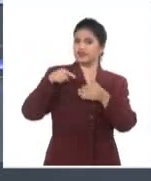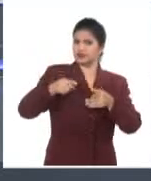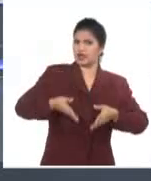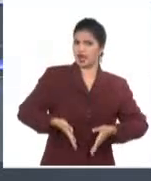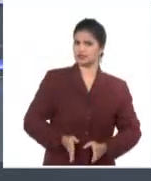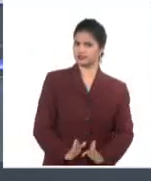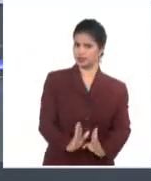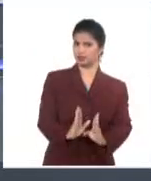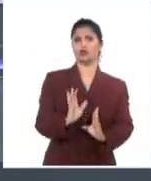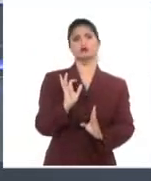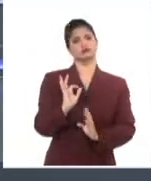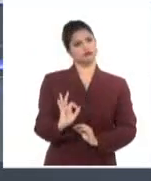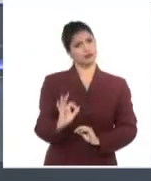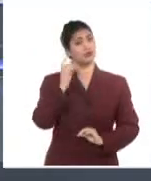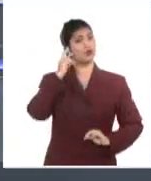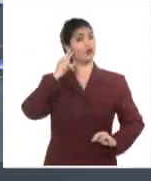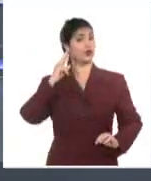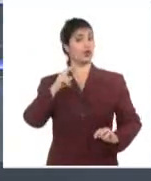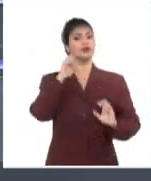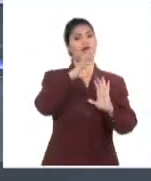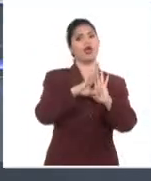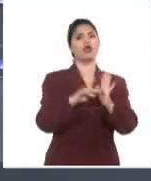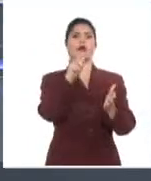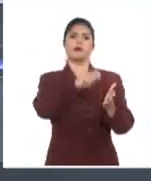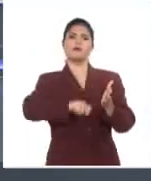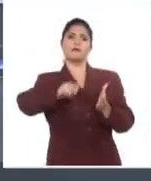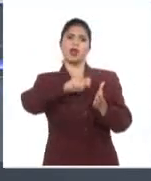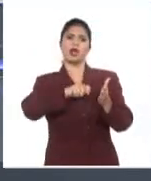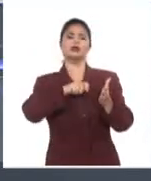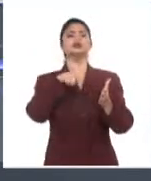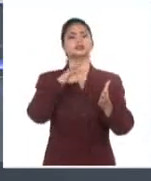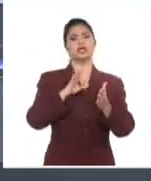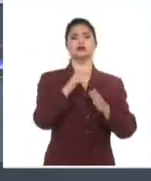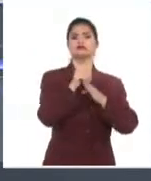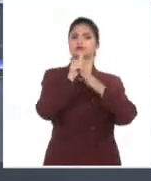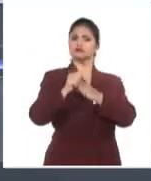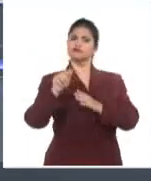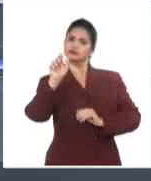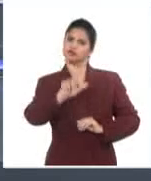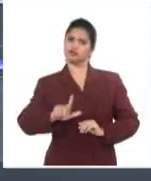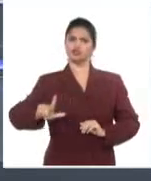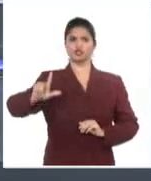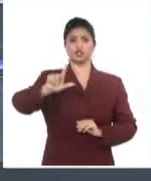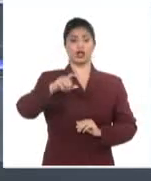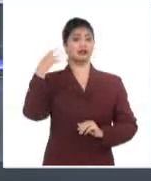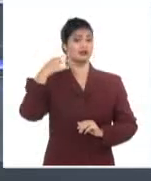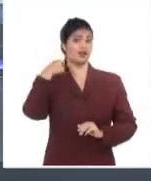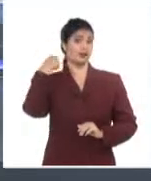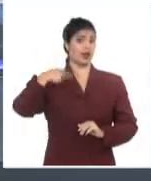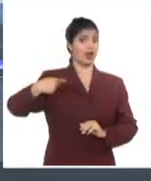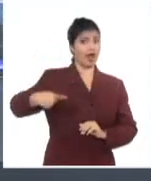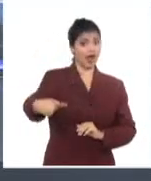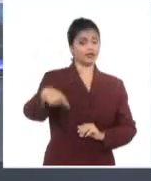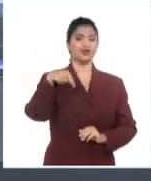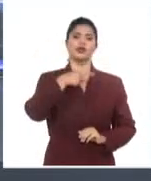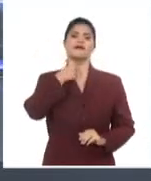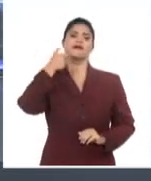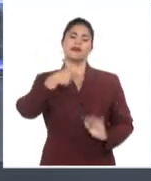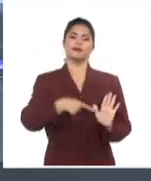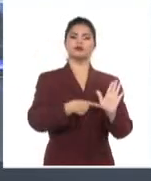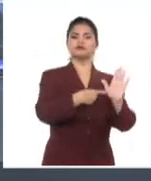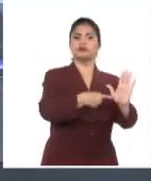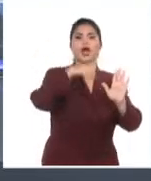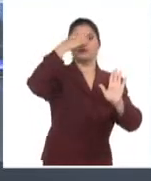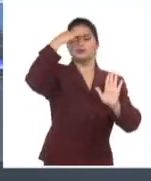en 1959 y que a lo largo del tiempo logró ser ejemplo en nuestro continente y el mundo. A propósito